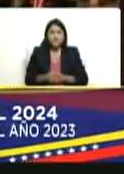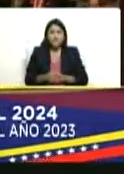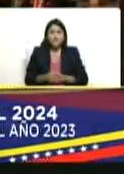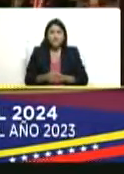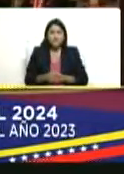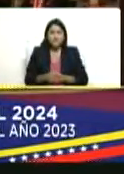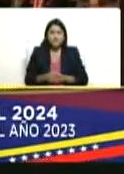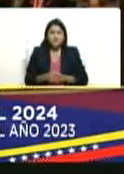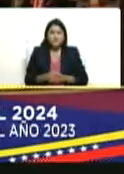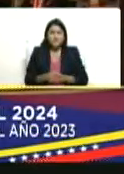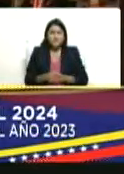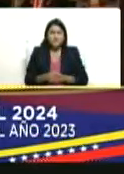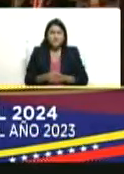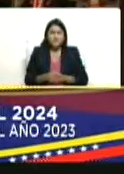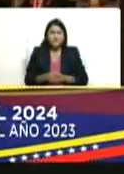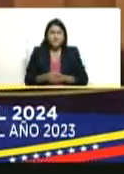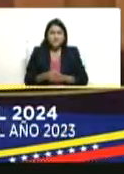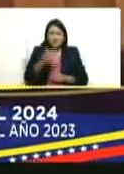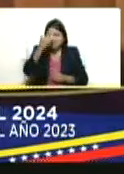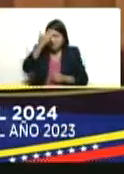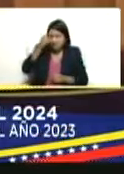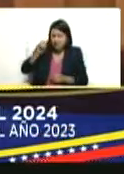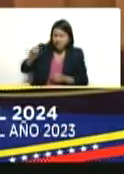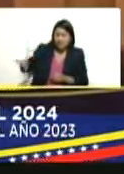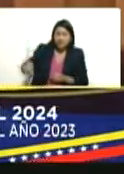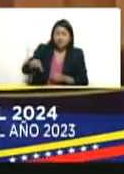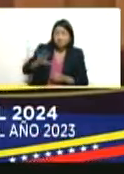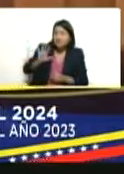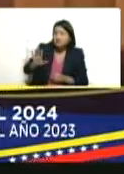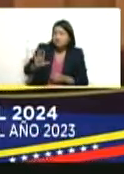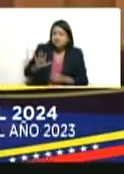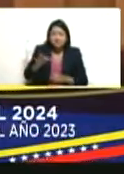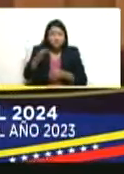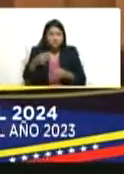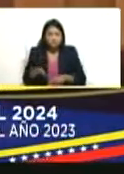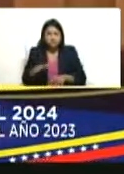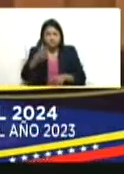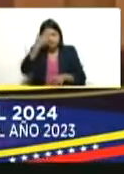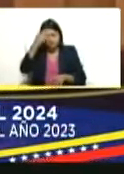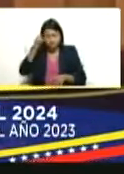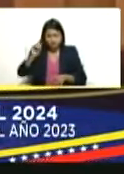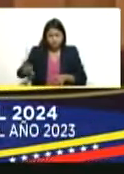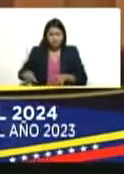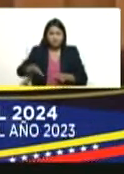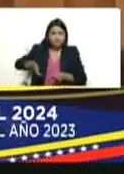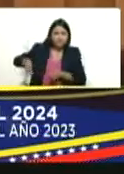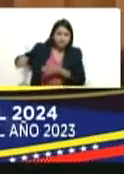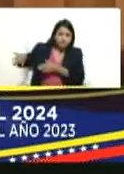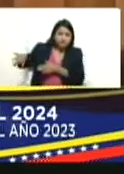y pasó al basural de la historia, como tenía que pasar. Y podemos decir